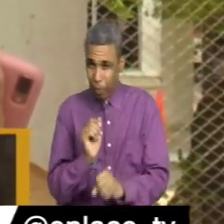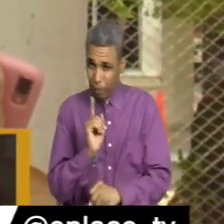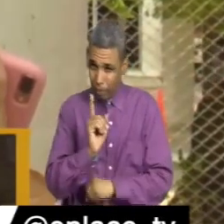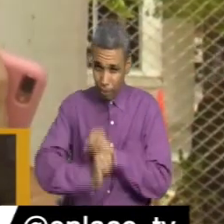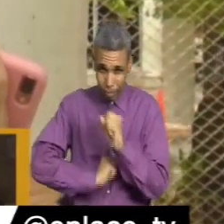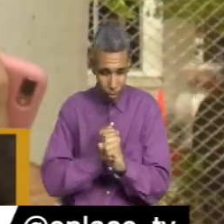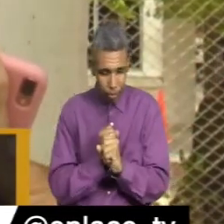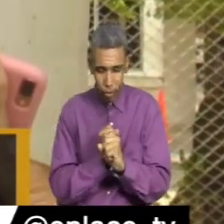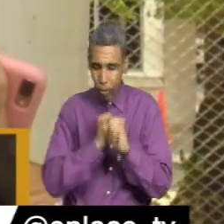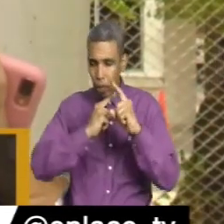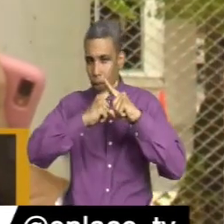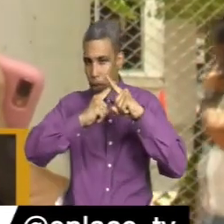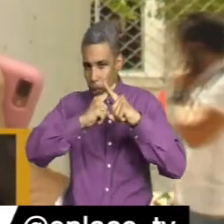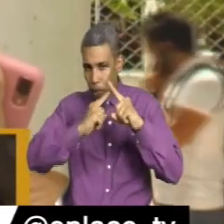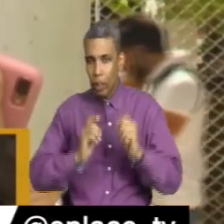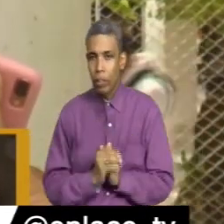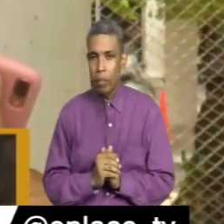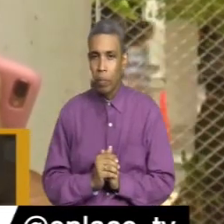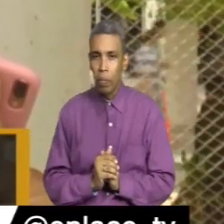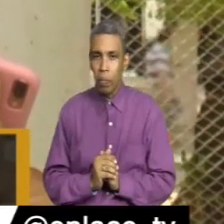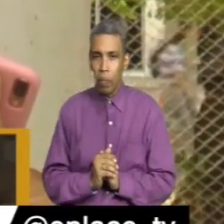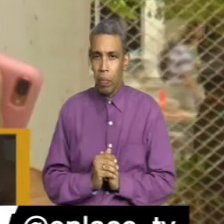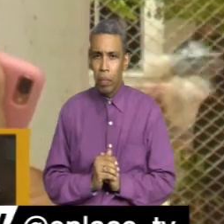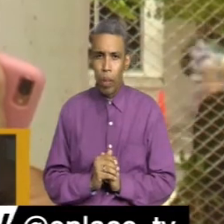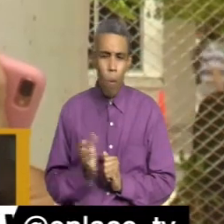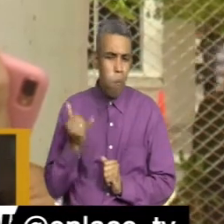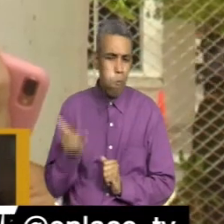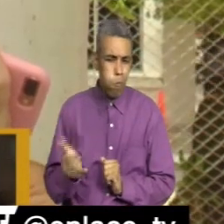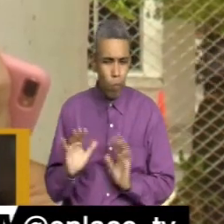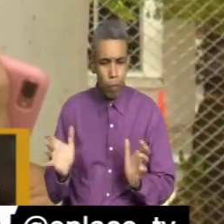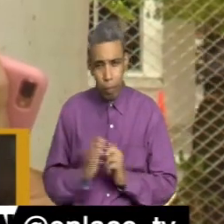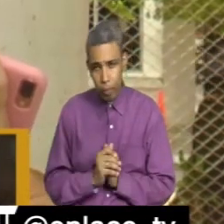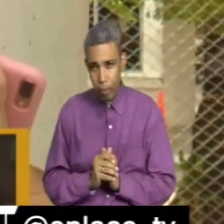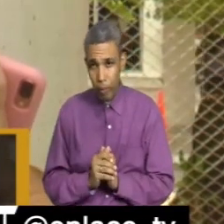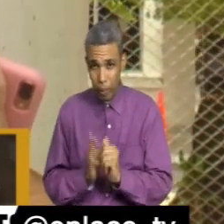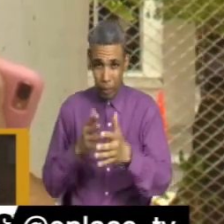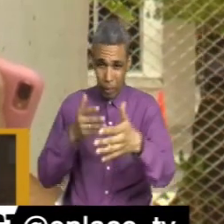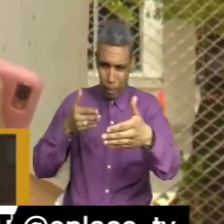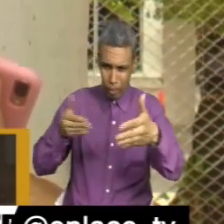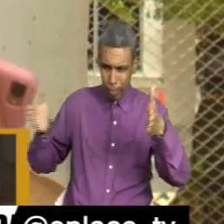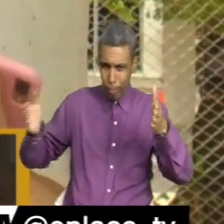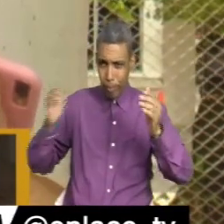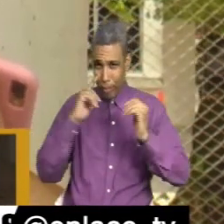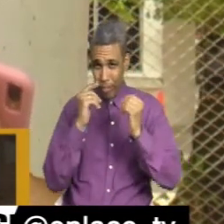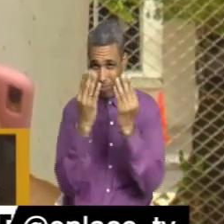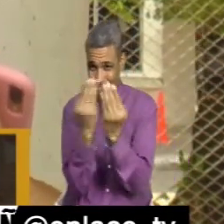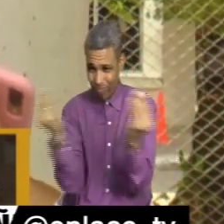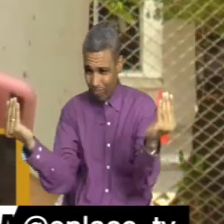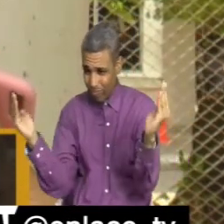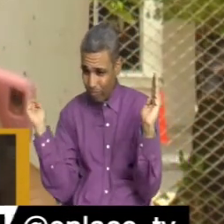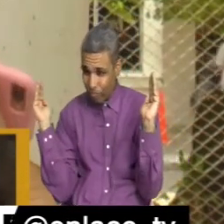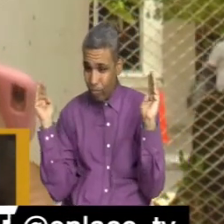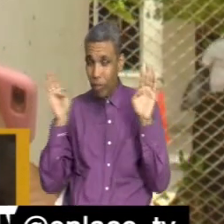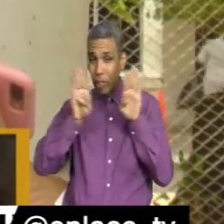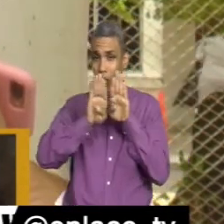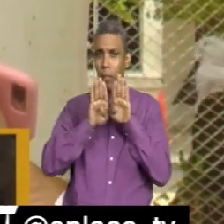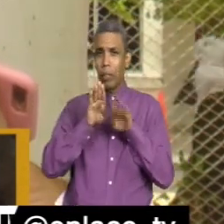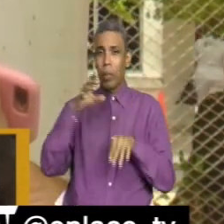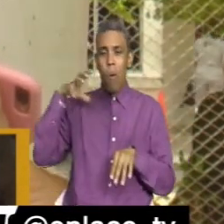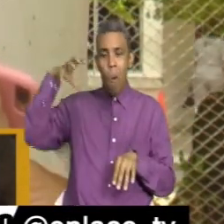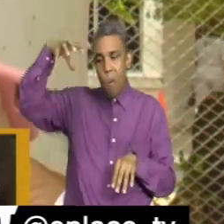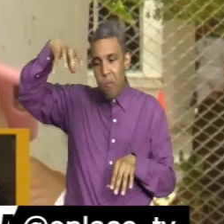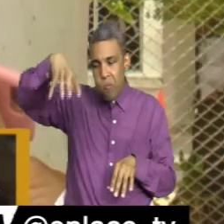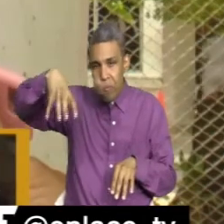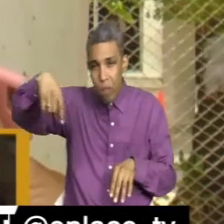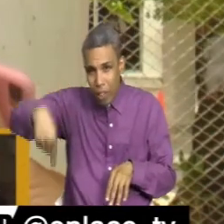que ya existían y no podíamos suspender el servicio de los usuarios durante las obras. Entonces, son obras que se tienen que hacer poco a poco, ¿cierto? Digamos,